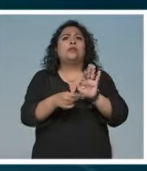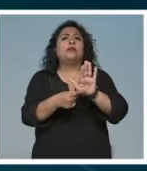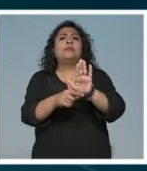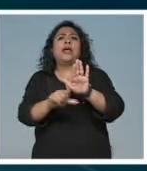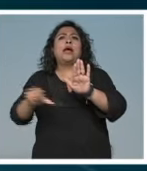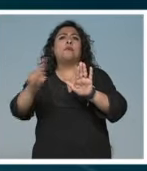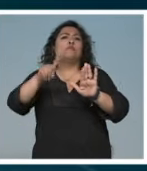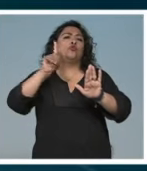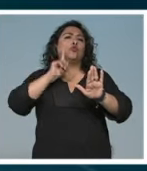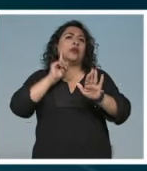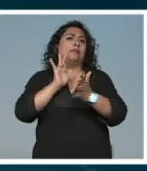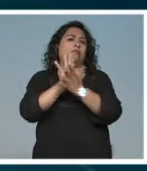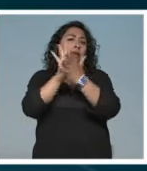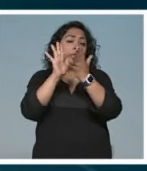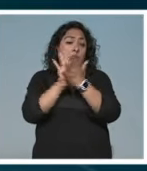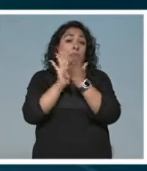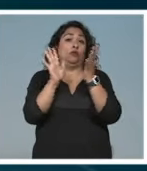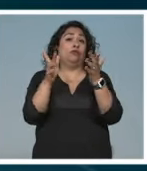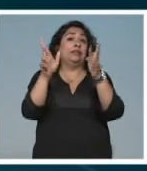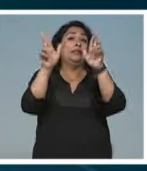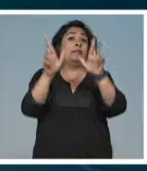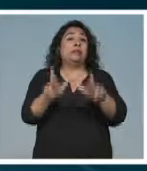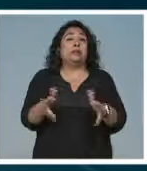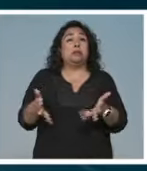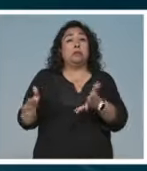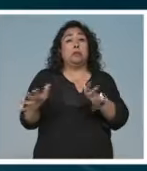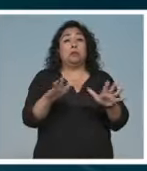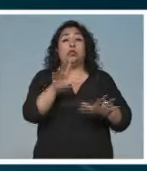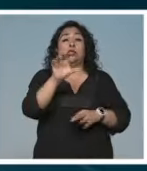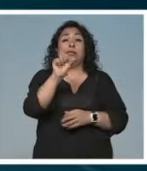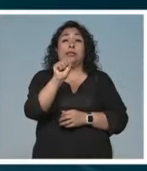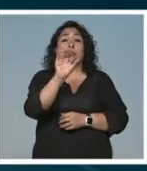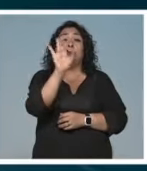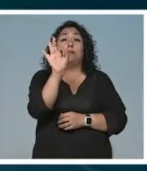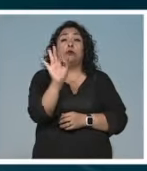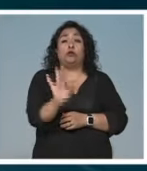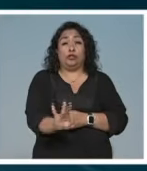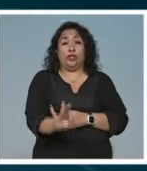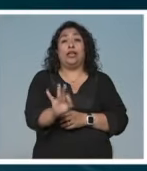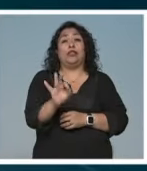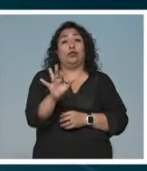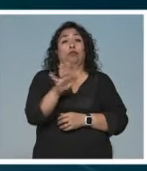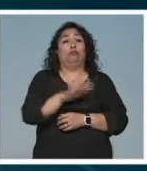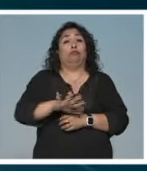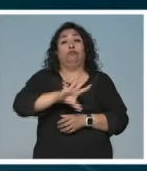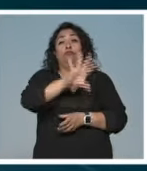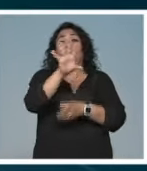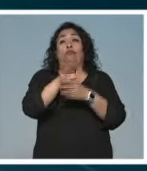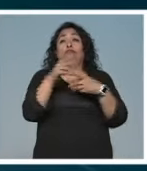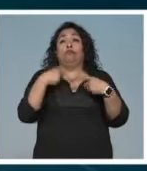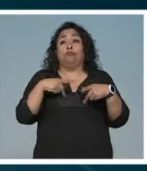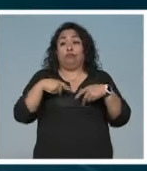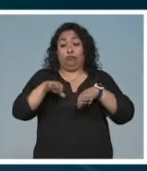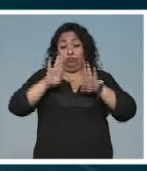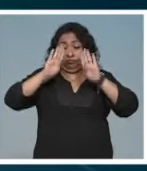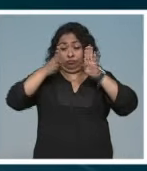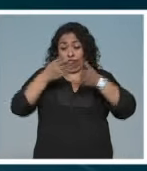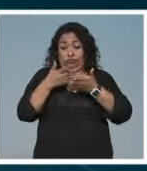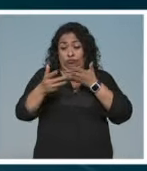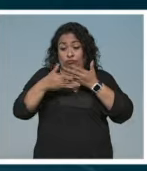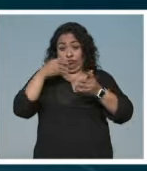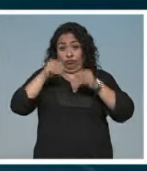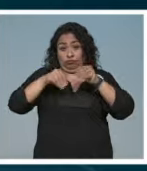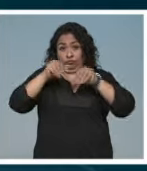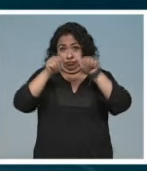preponderante de las mujeres, pues representan alrededor del 60% de la población que se dedica al trabajo